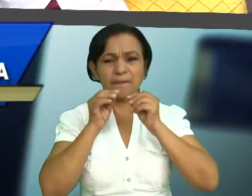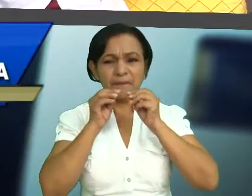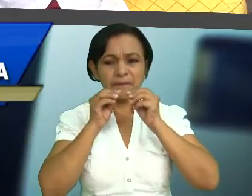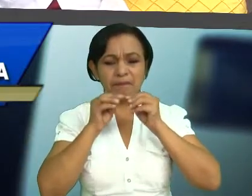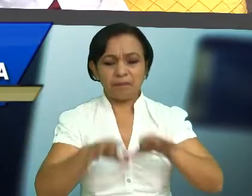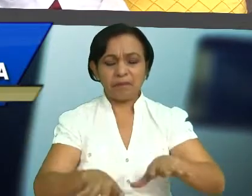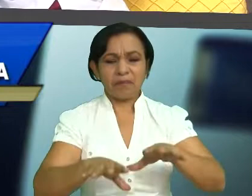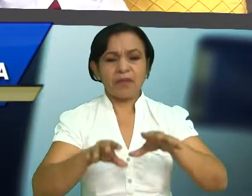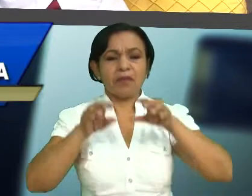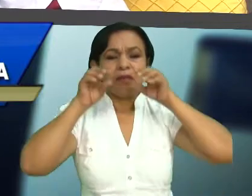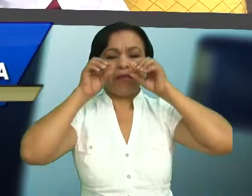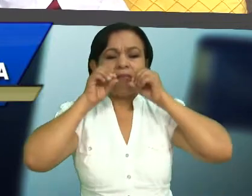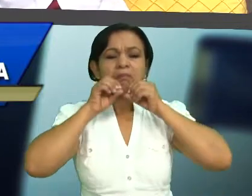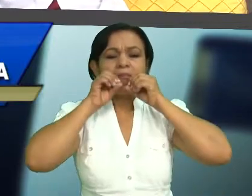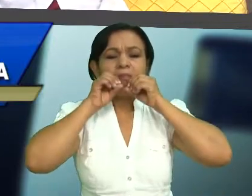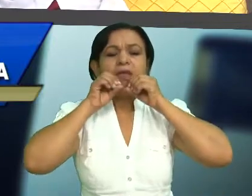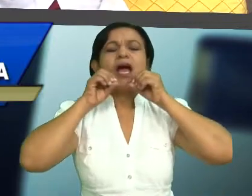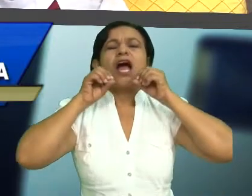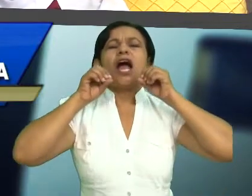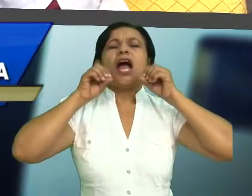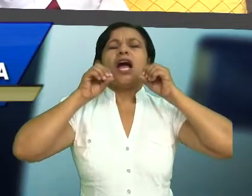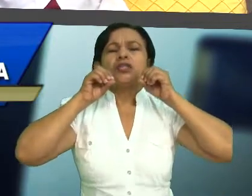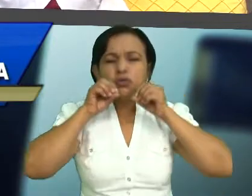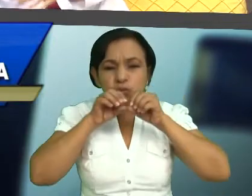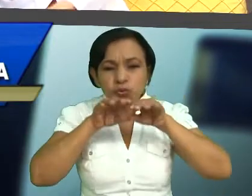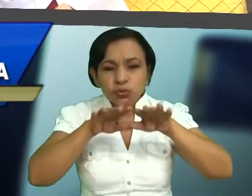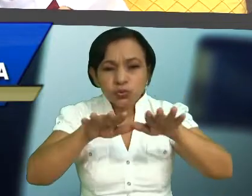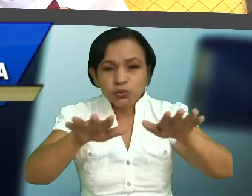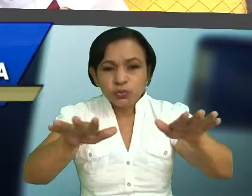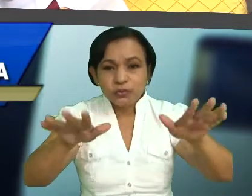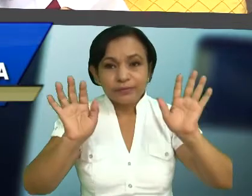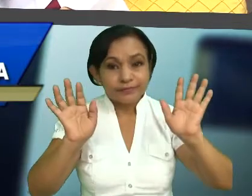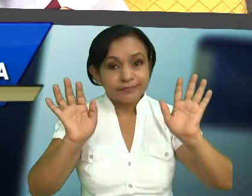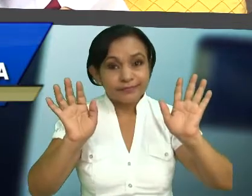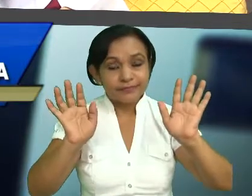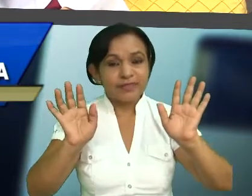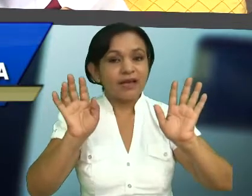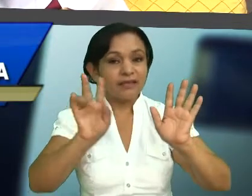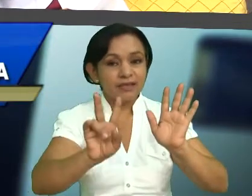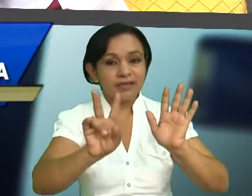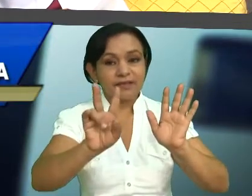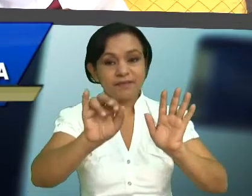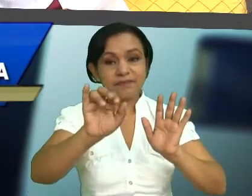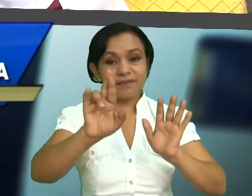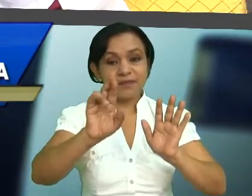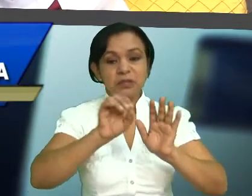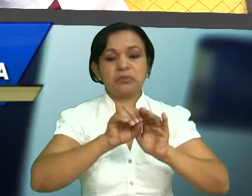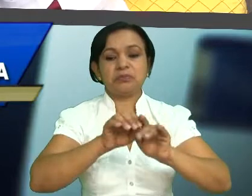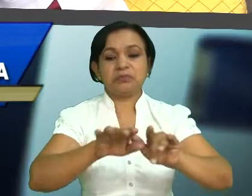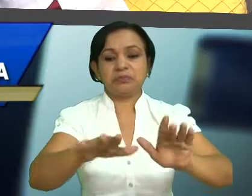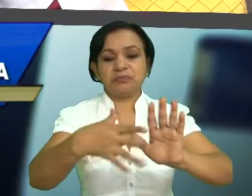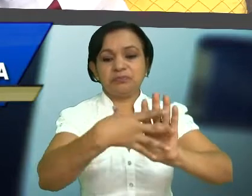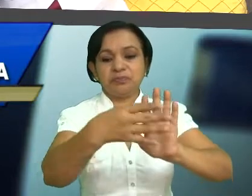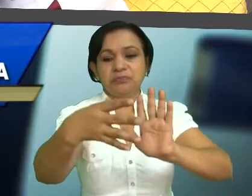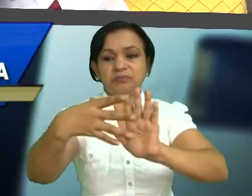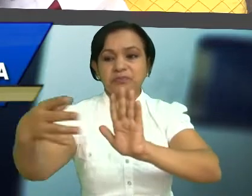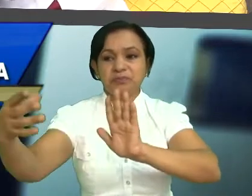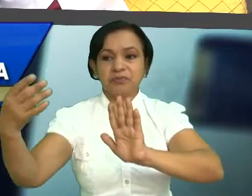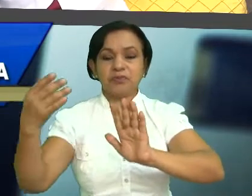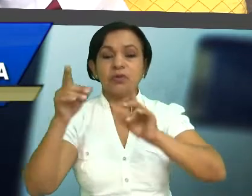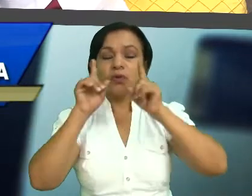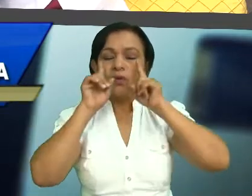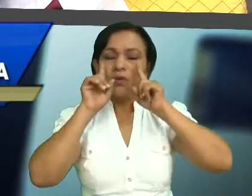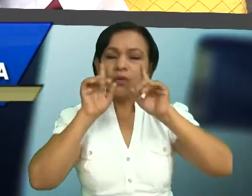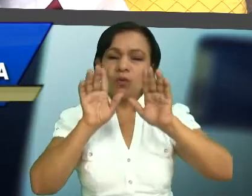de saliva recorren el ambiente y ahí va el virus. Entonces, nosotros debemos de tener el cuidado